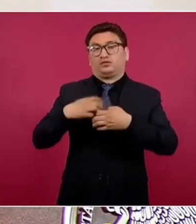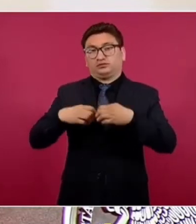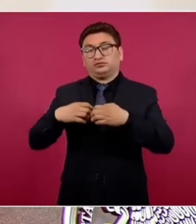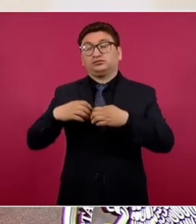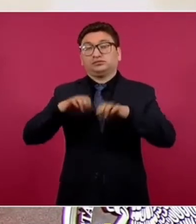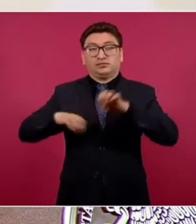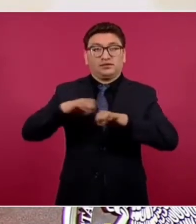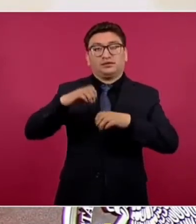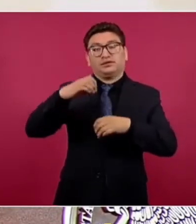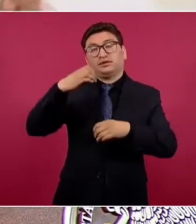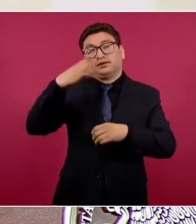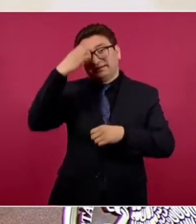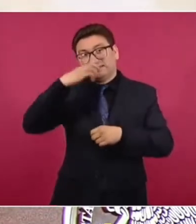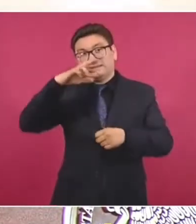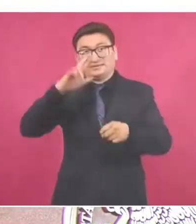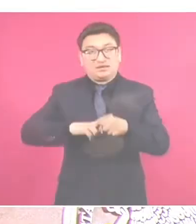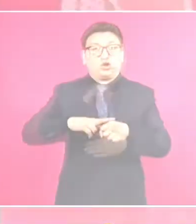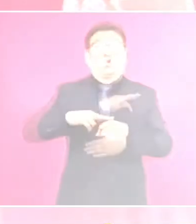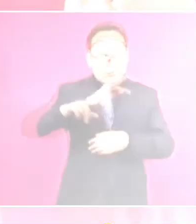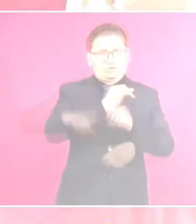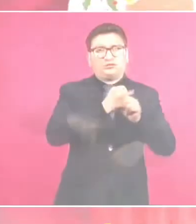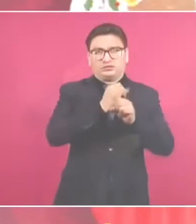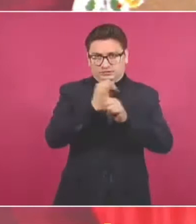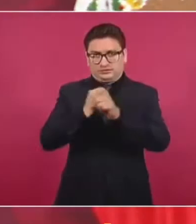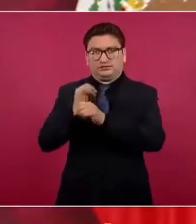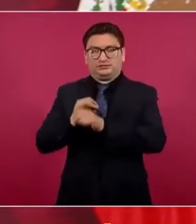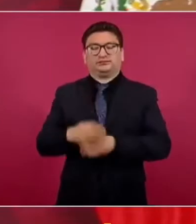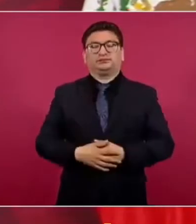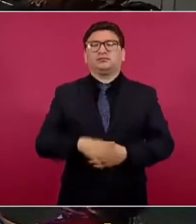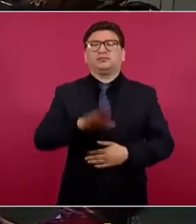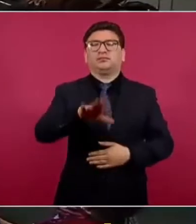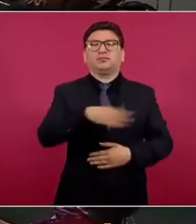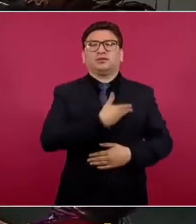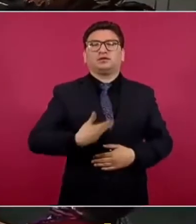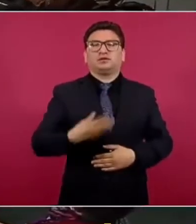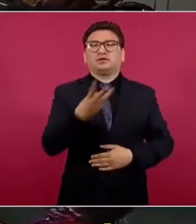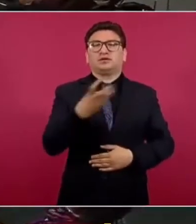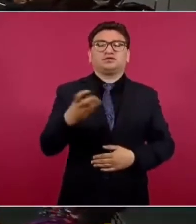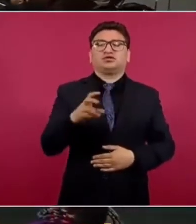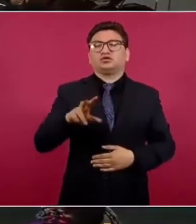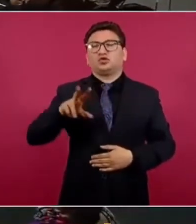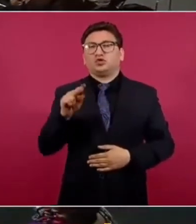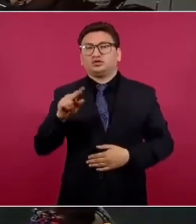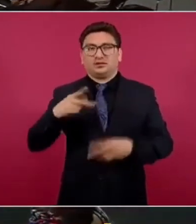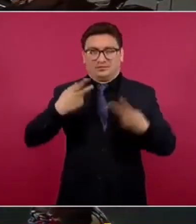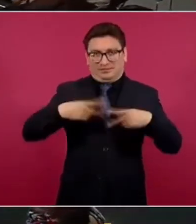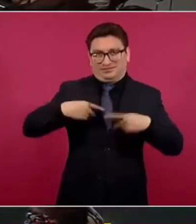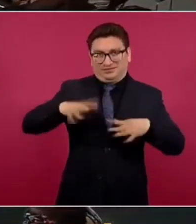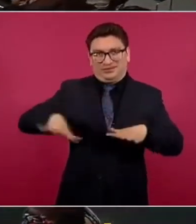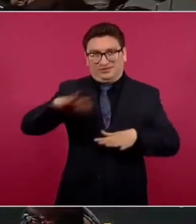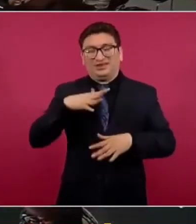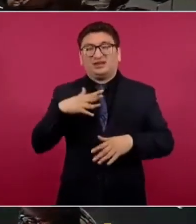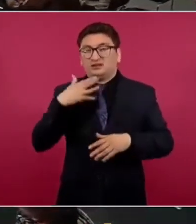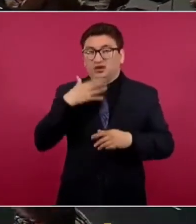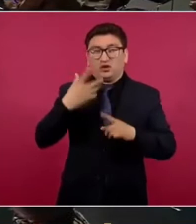extranjeros, va a ser de México. Presidente, de estos 380 cabilderos, no hay